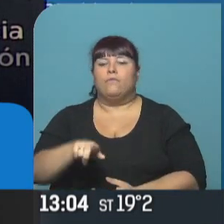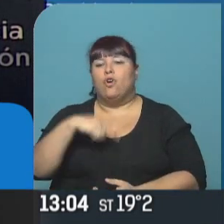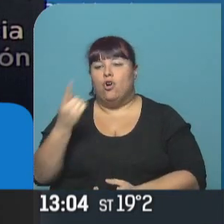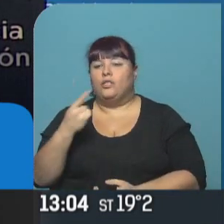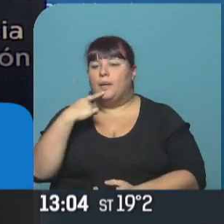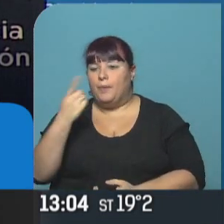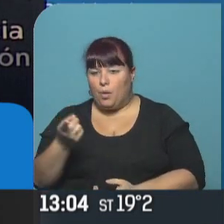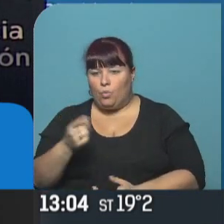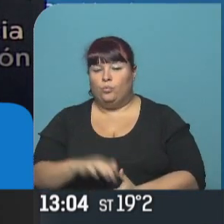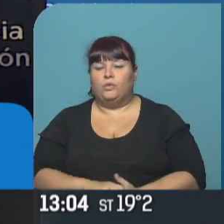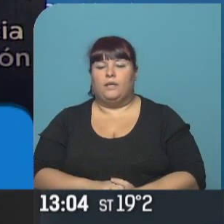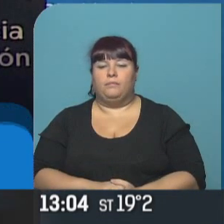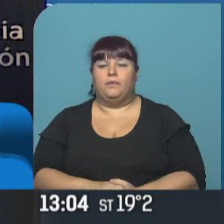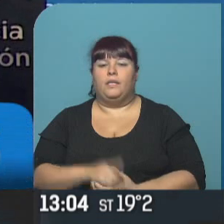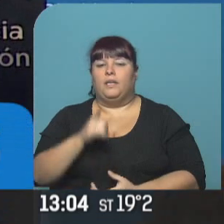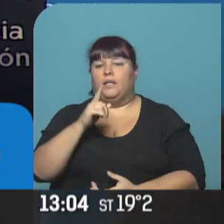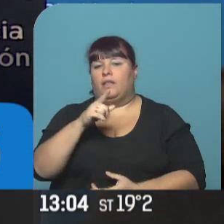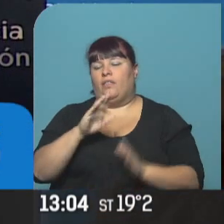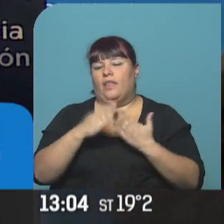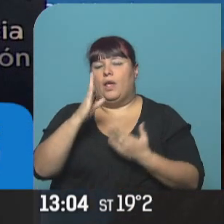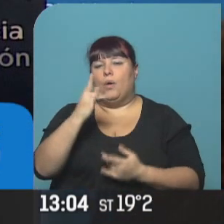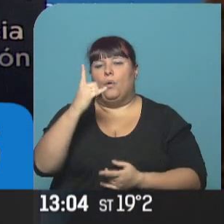Próxima pregunta, Jenny Peace, de Bloomberg News.